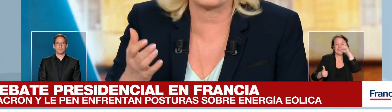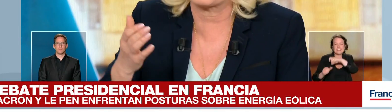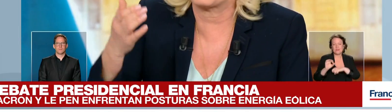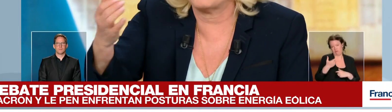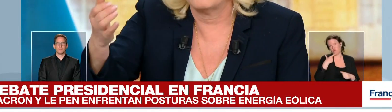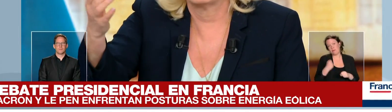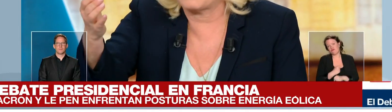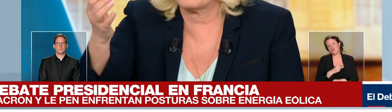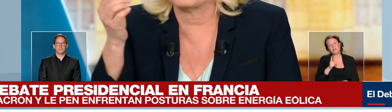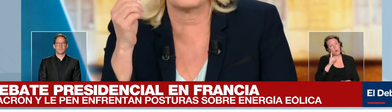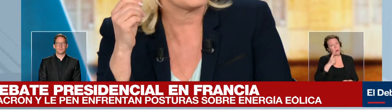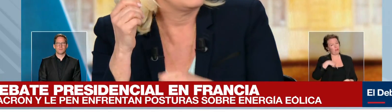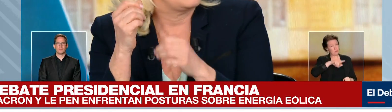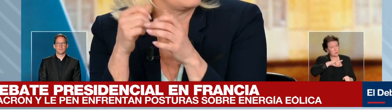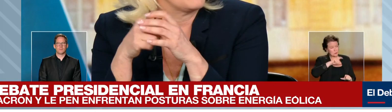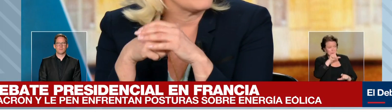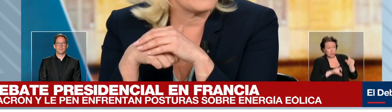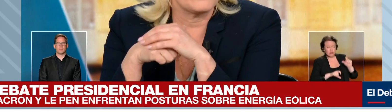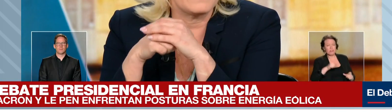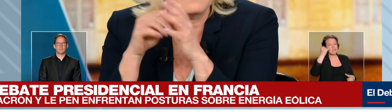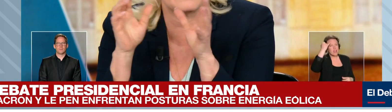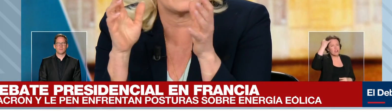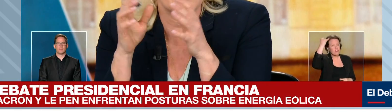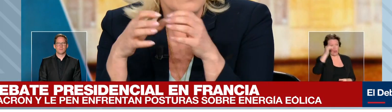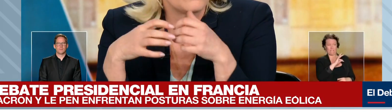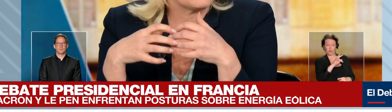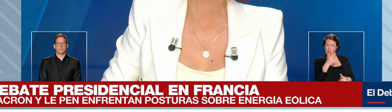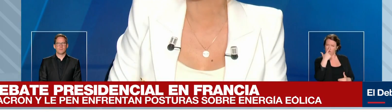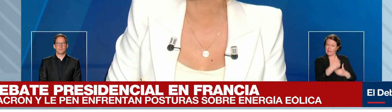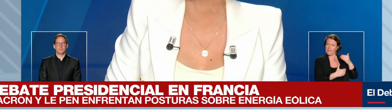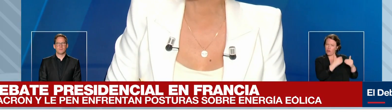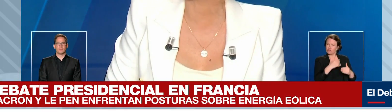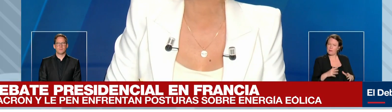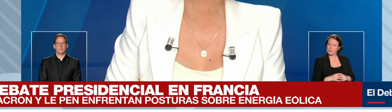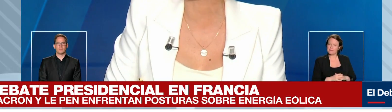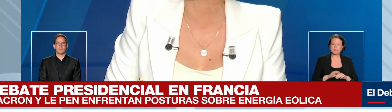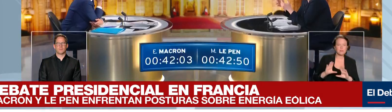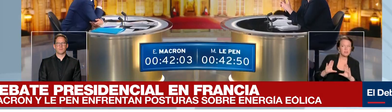nos han tomado ventaja. Lástima, porque gracias a nuestros ingenieros, pues nosotros